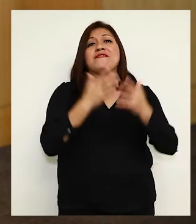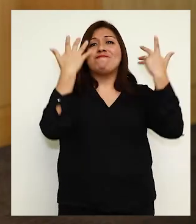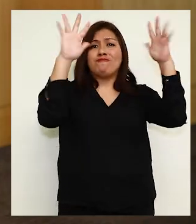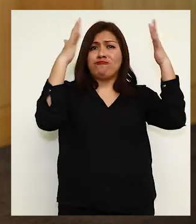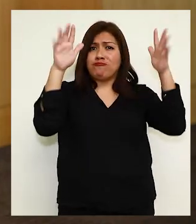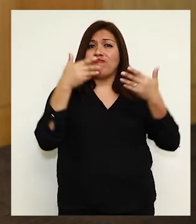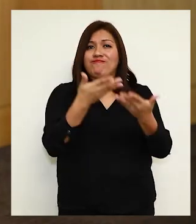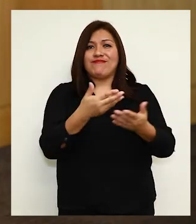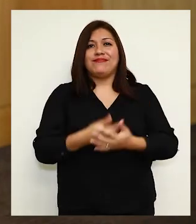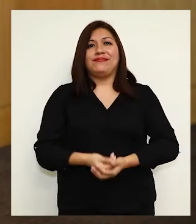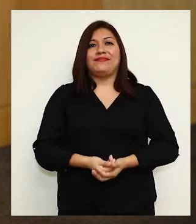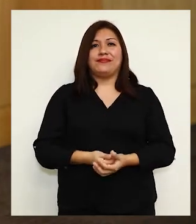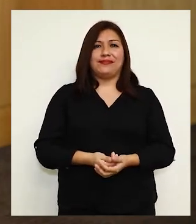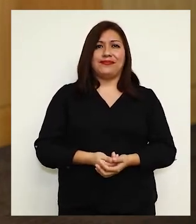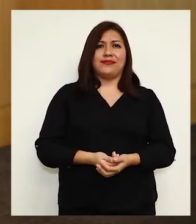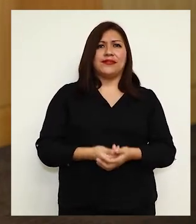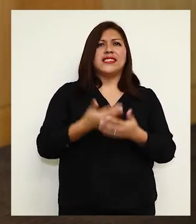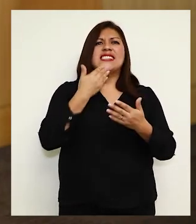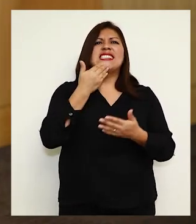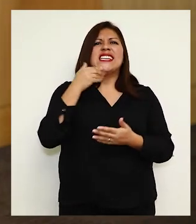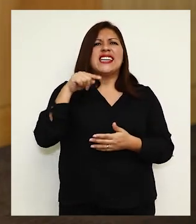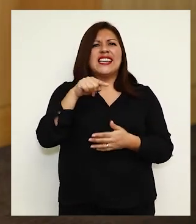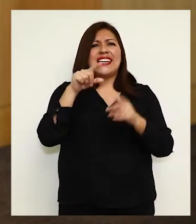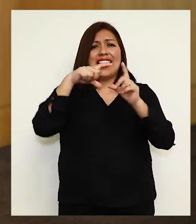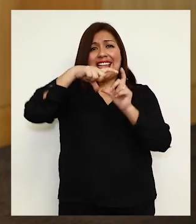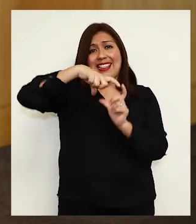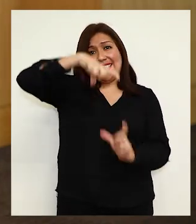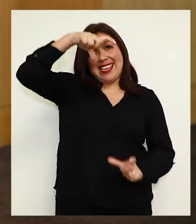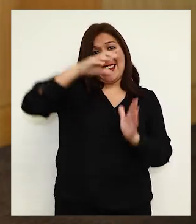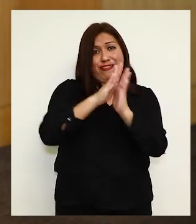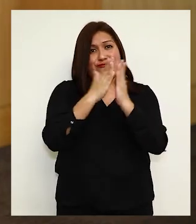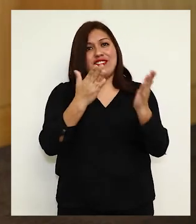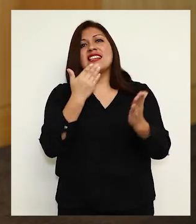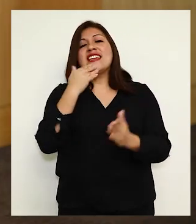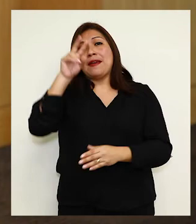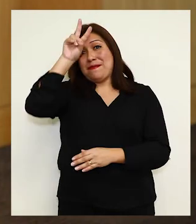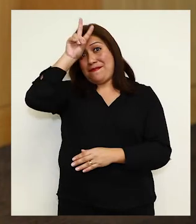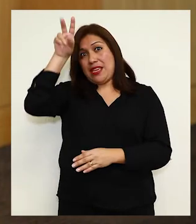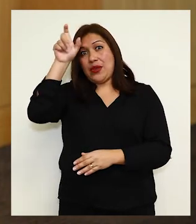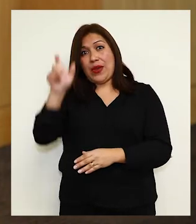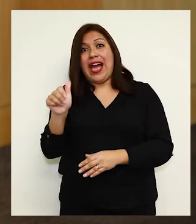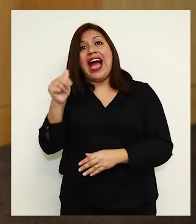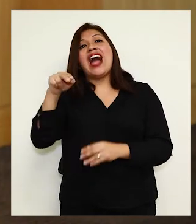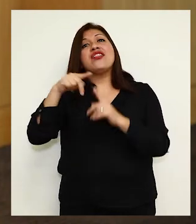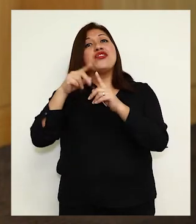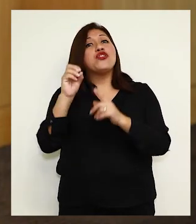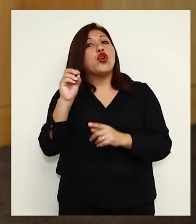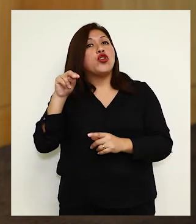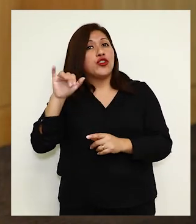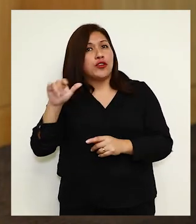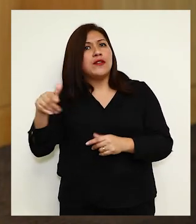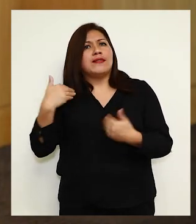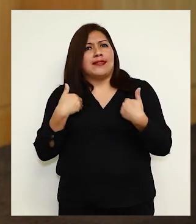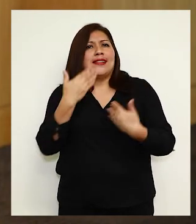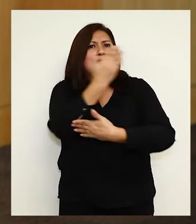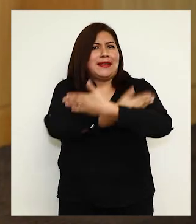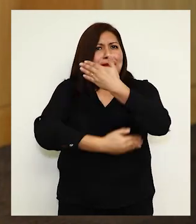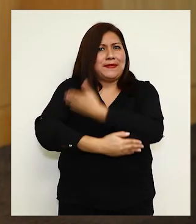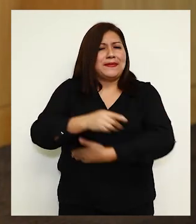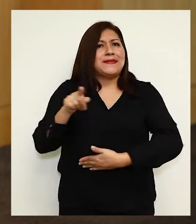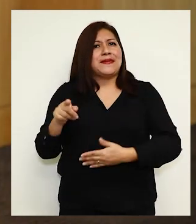de felicitación hecha por un artesano peruano, Antonio de la Puente, que también tiene